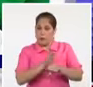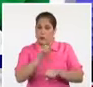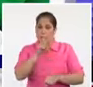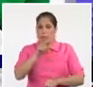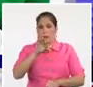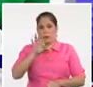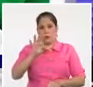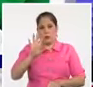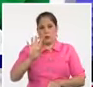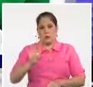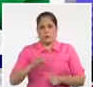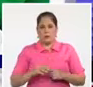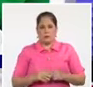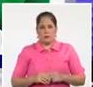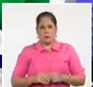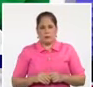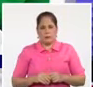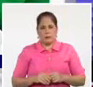184,